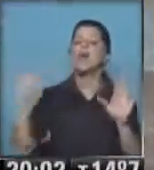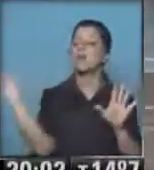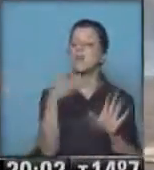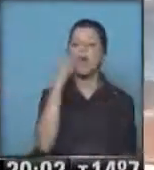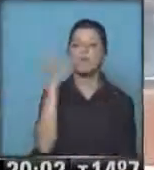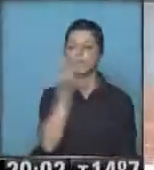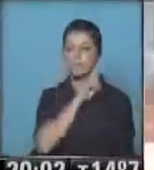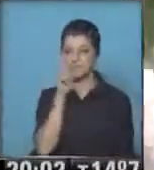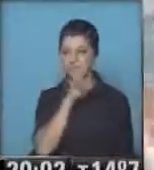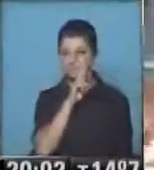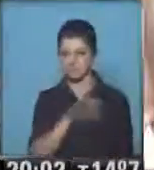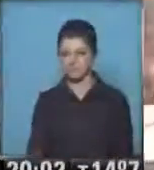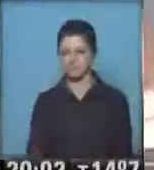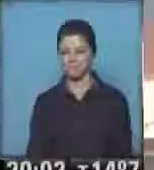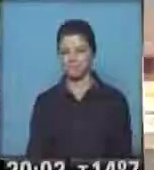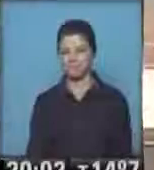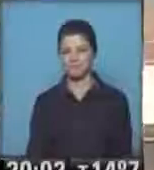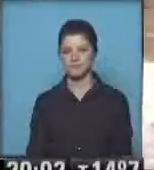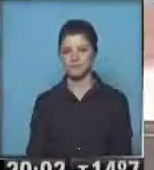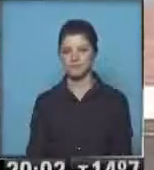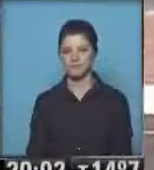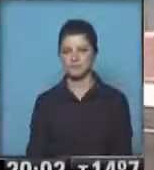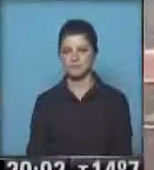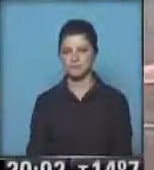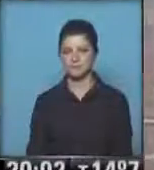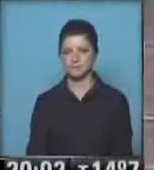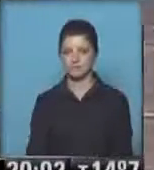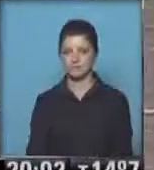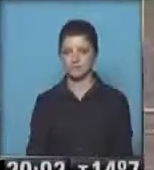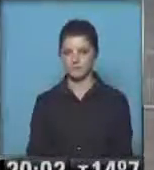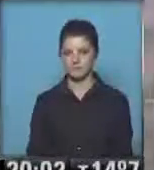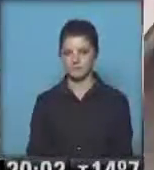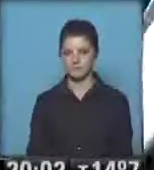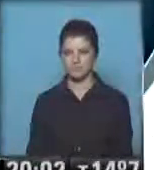a todos y a todos. Allí le juega.